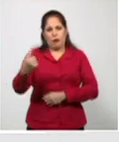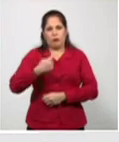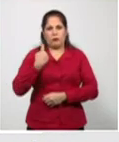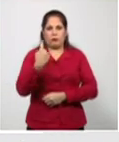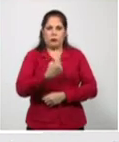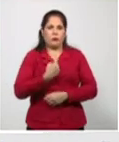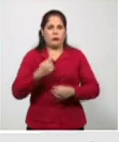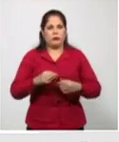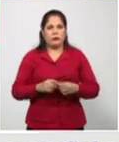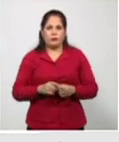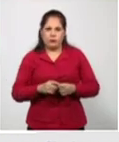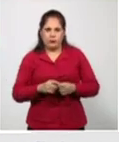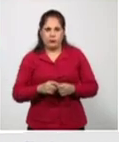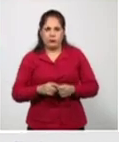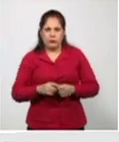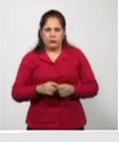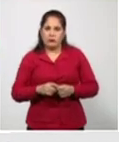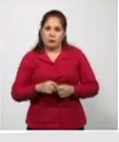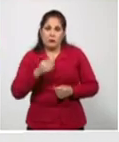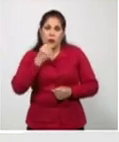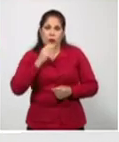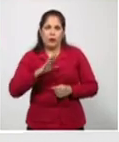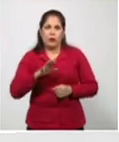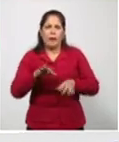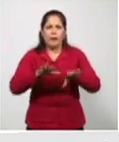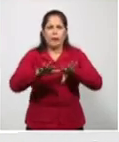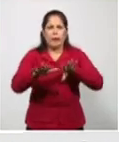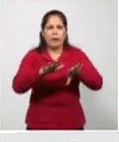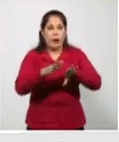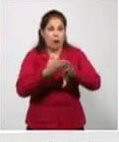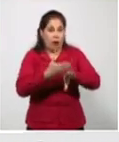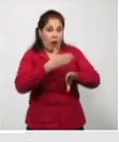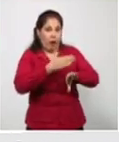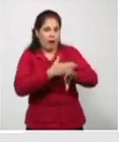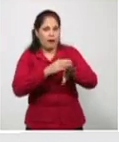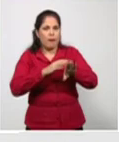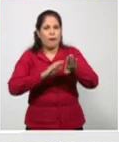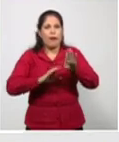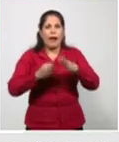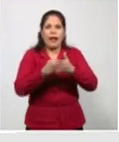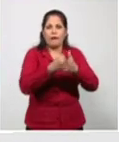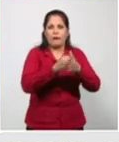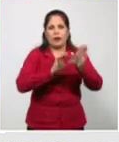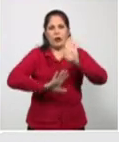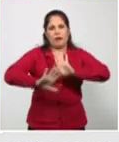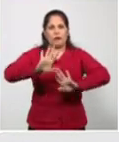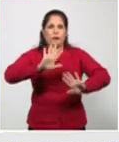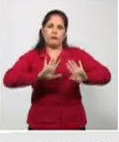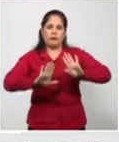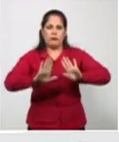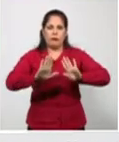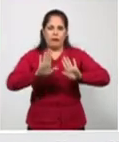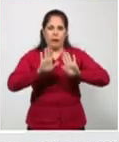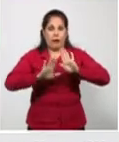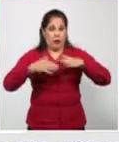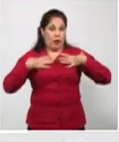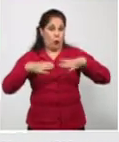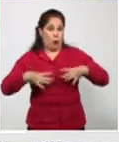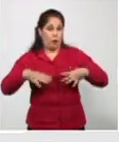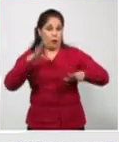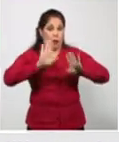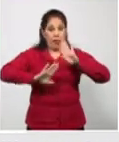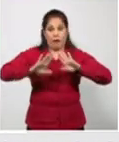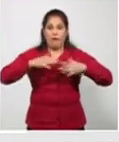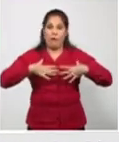con la preparación previa para enfrentar la enfermedad, con su respuesta inmunológica que